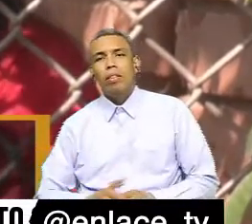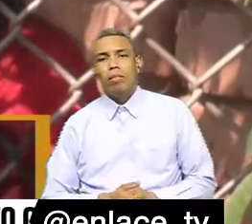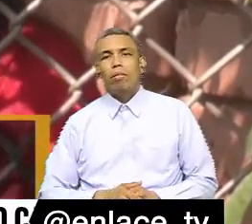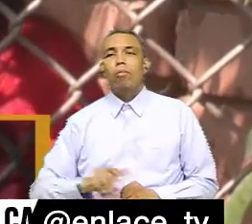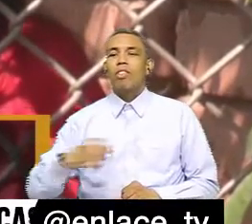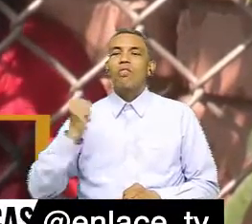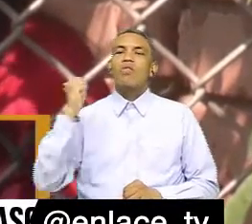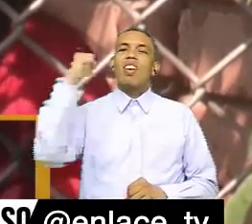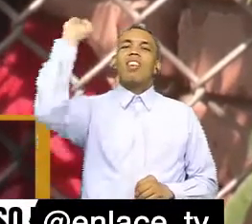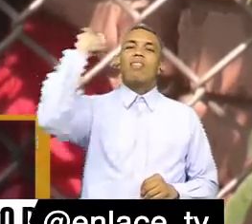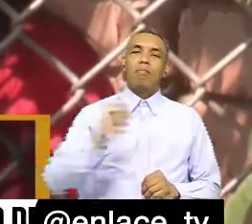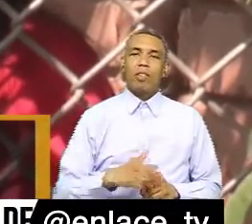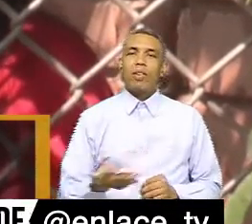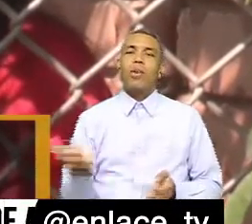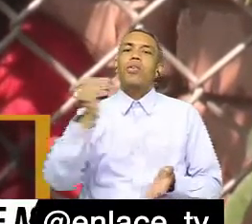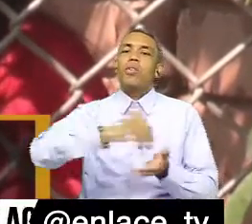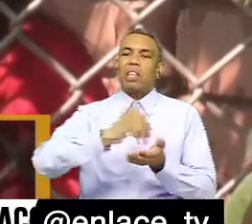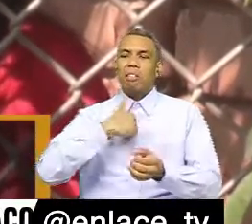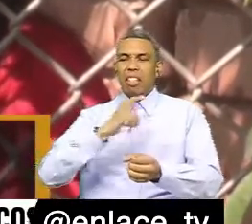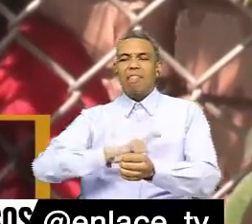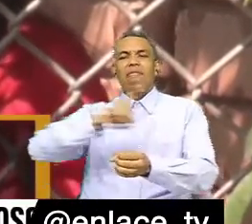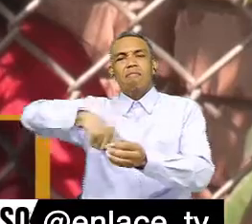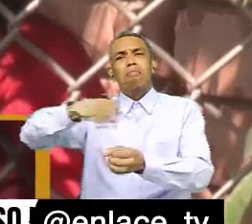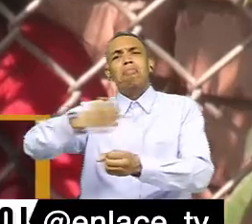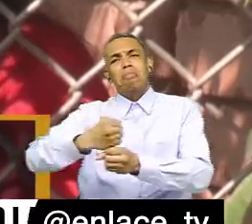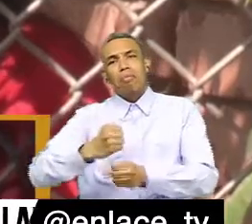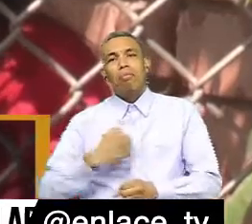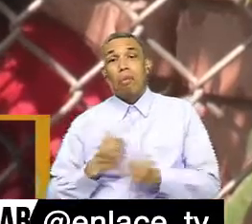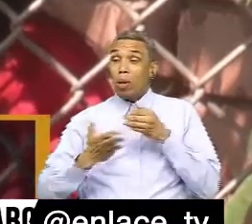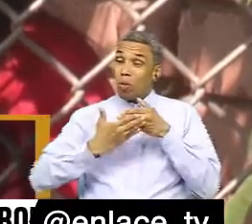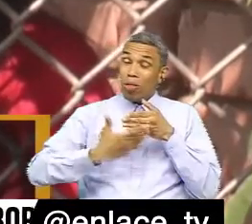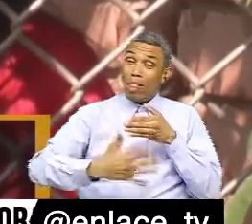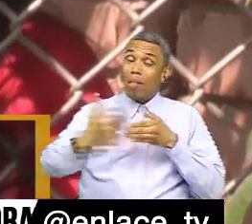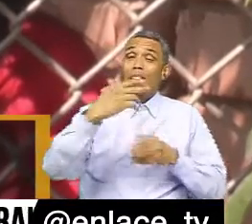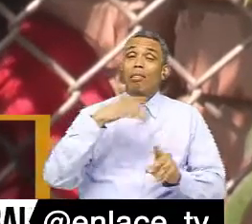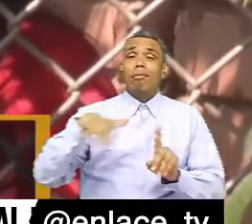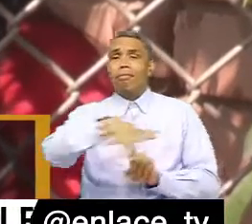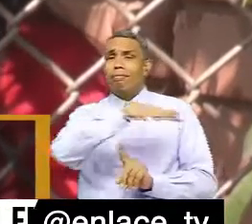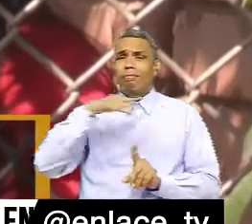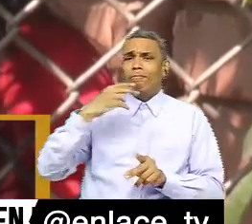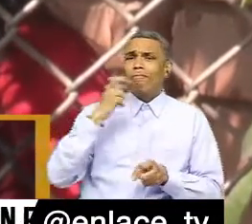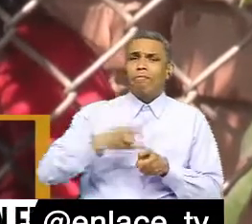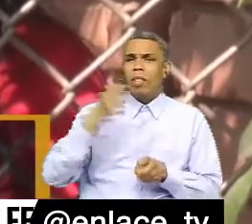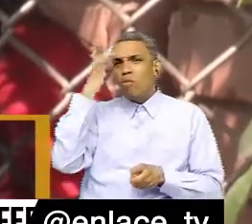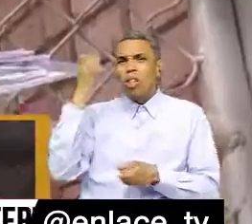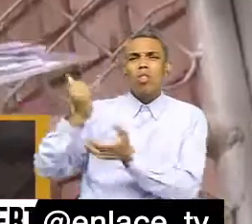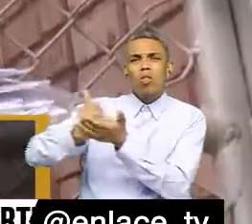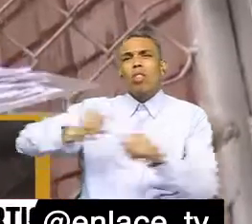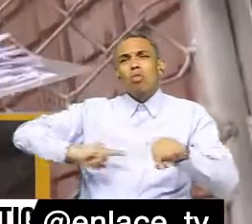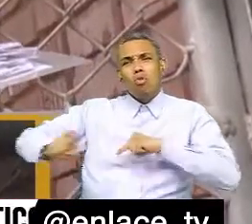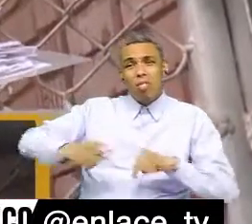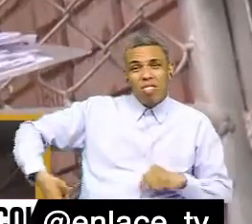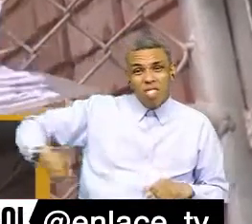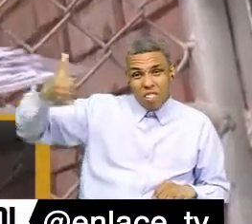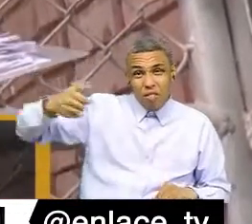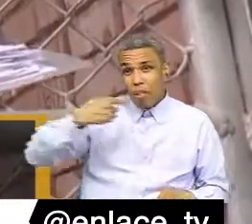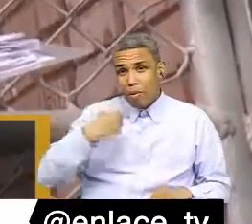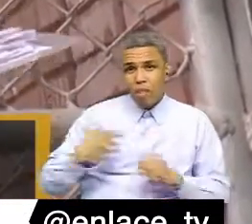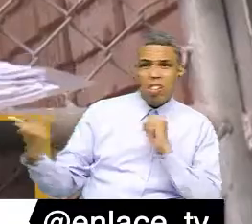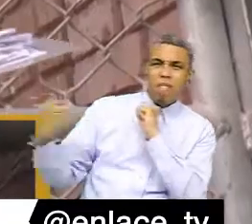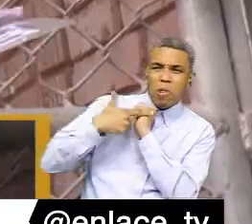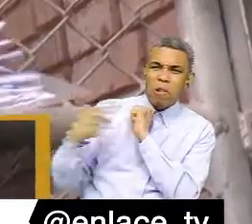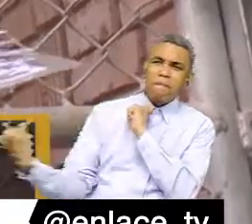tétrica ya que he tenido mucho acoso laboral humillaciones de todo he tenido por parte de el gerente sobre acá asegura que